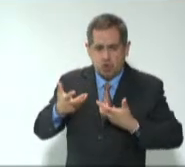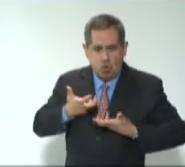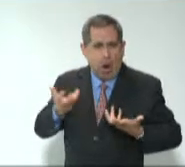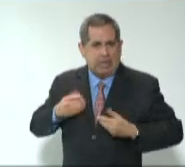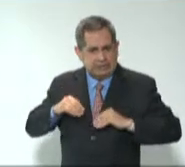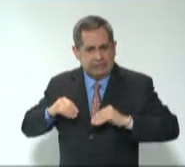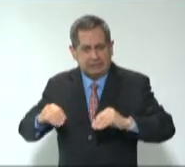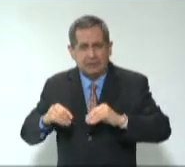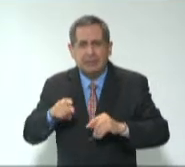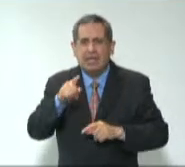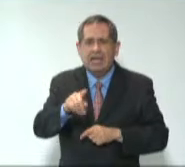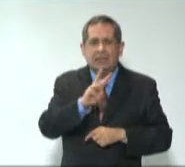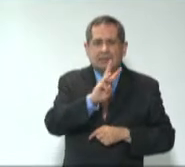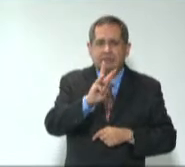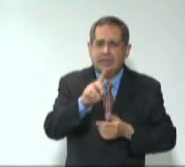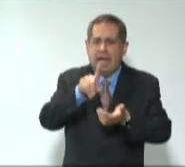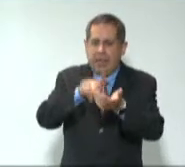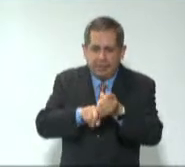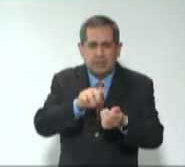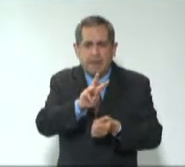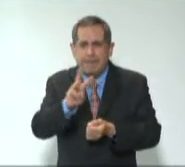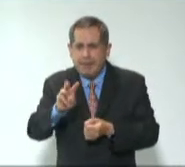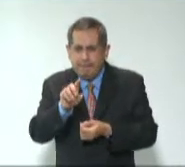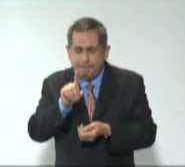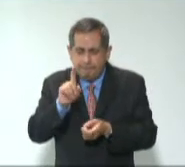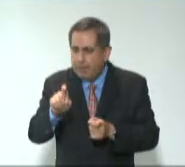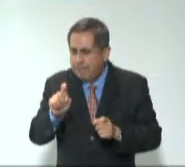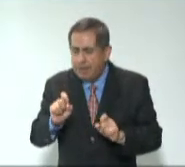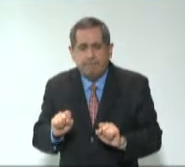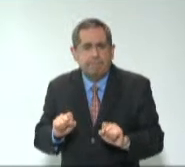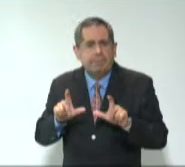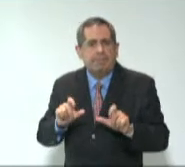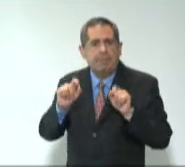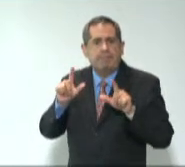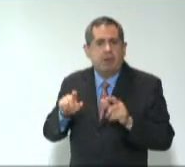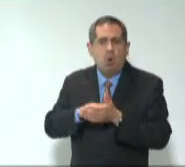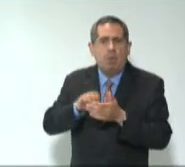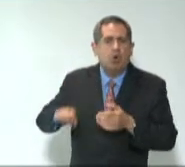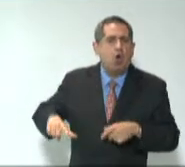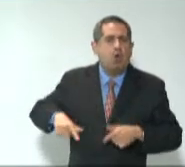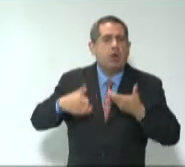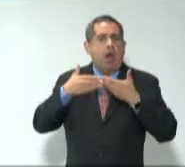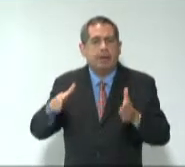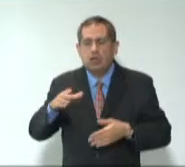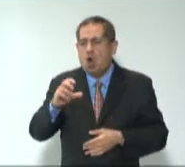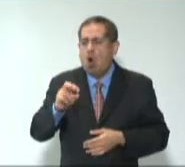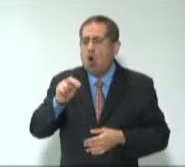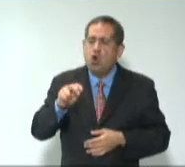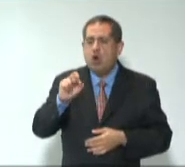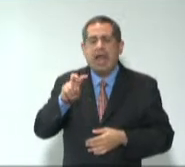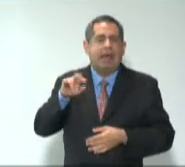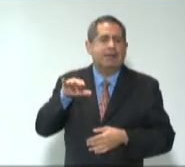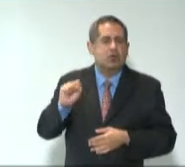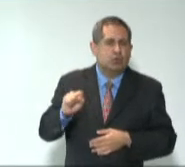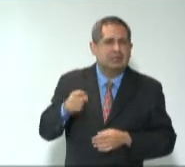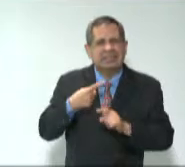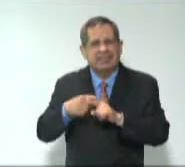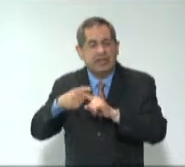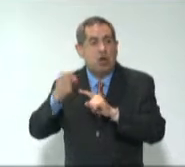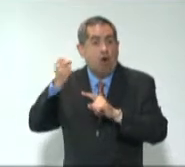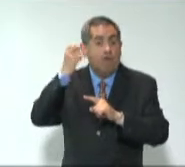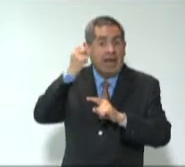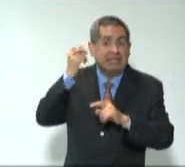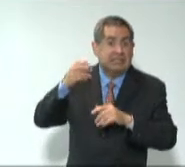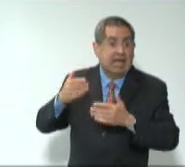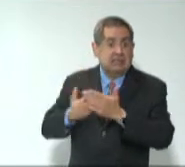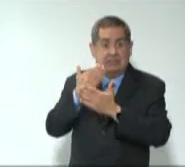estos micrositios que todos pueden a los que todos pueden tener acceso como el de gobierno abierto de coronavirus de todas las conferencias de